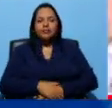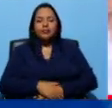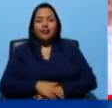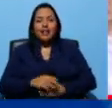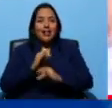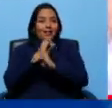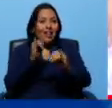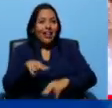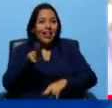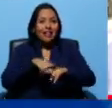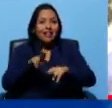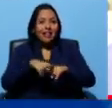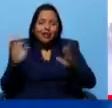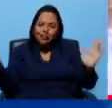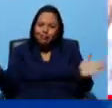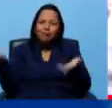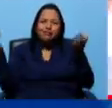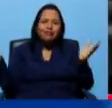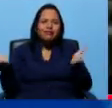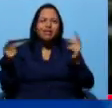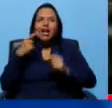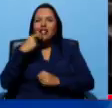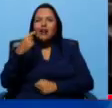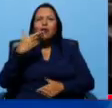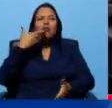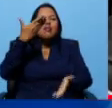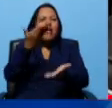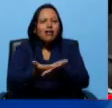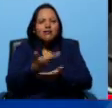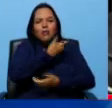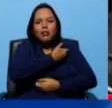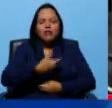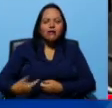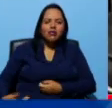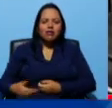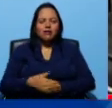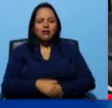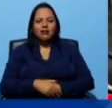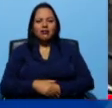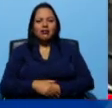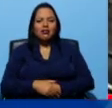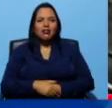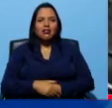felicidad de los niños, arriba. Le decimos gracias, presidente.